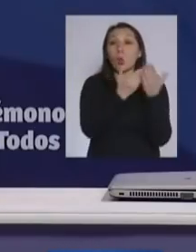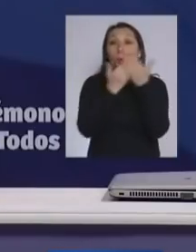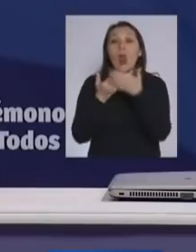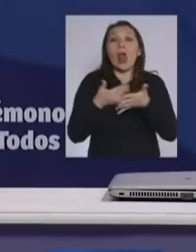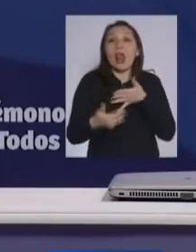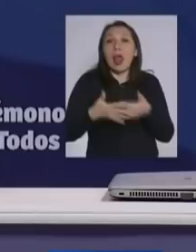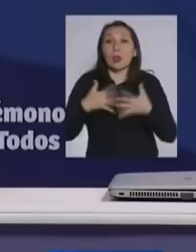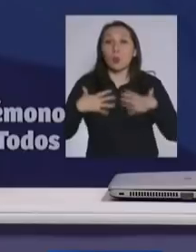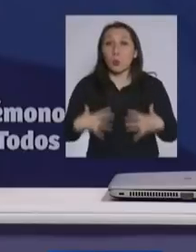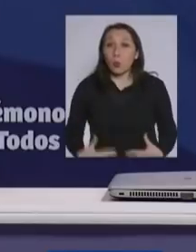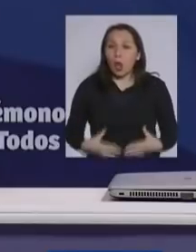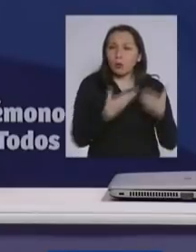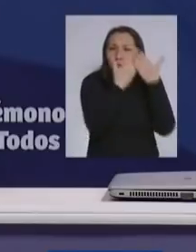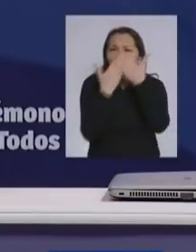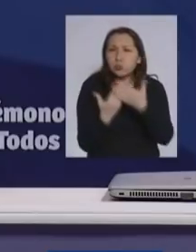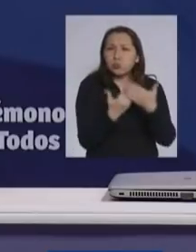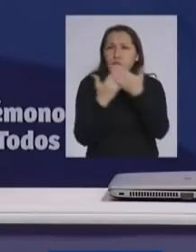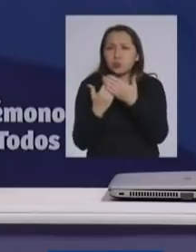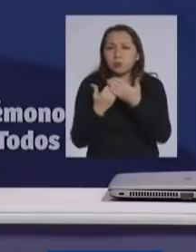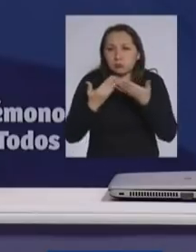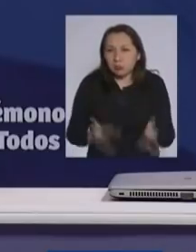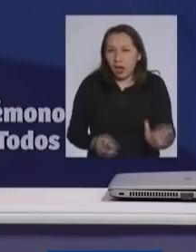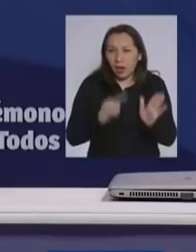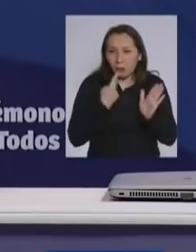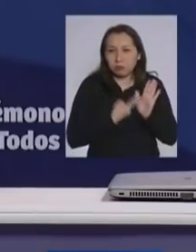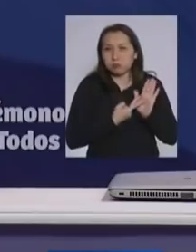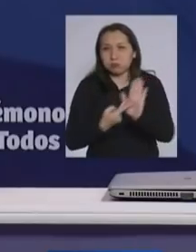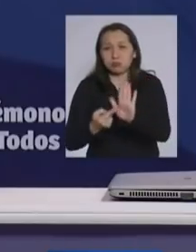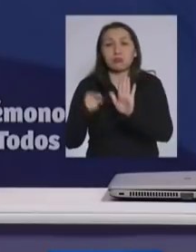que se han revisado y se han publicado,